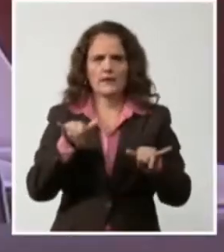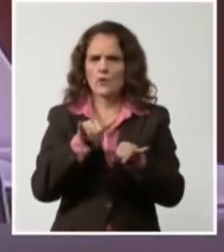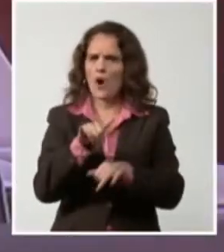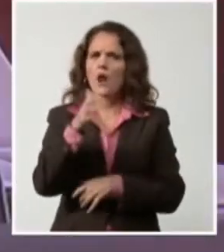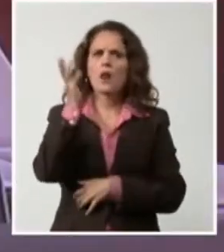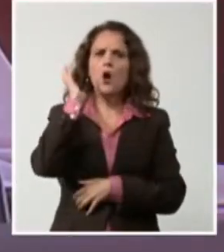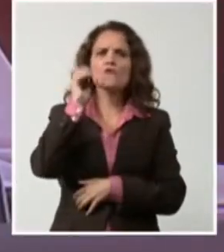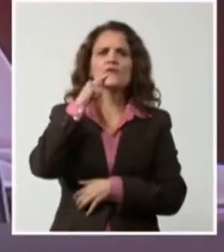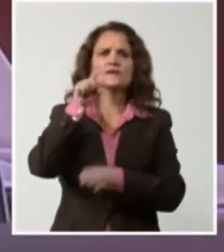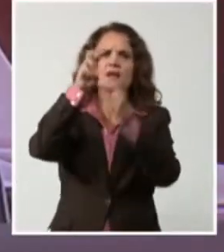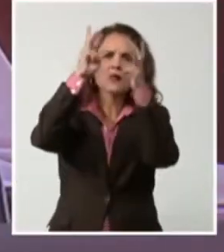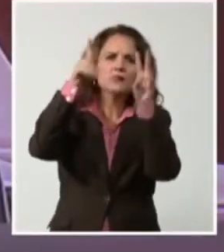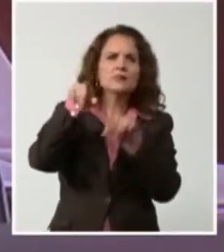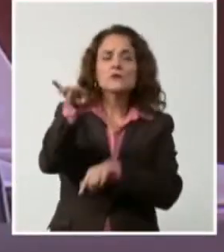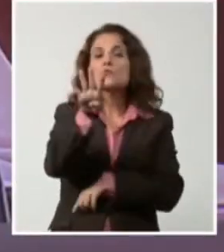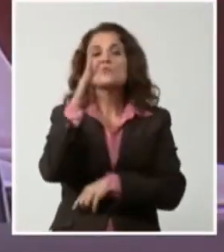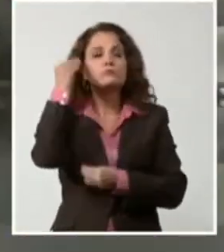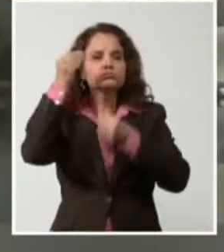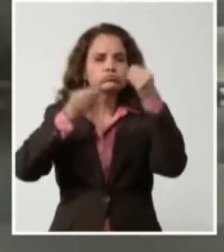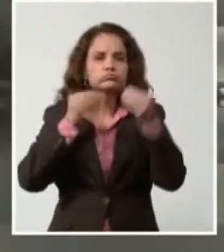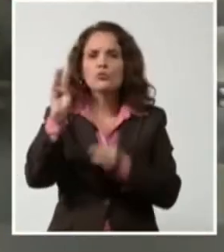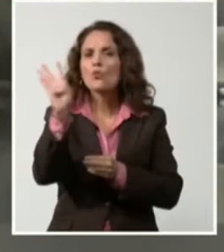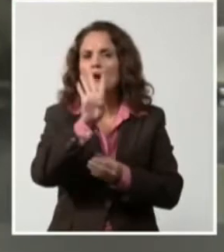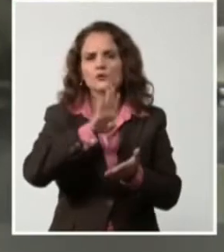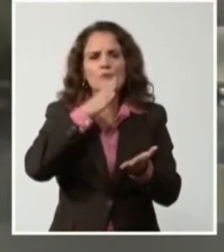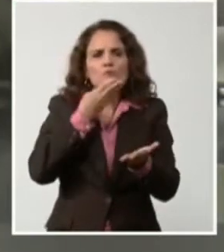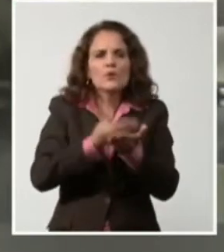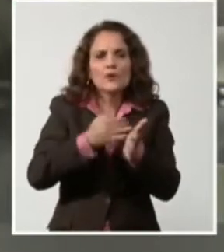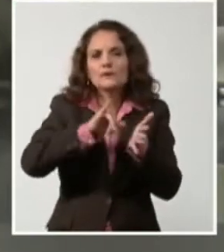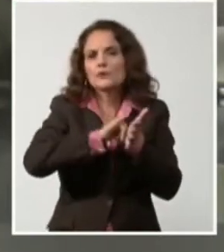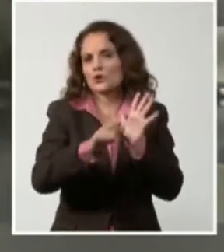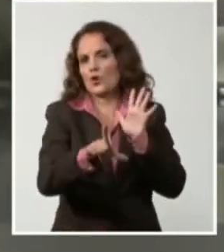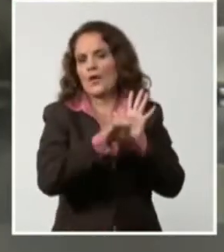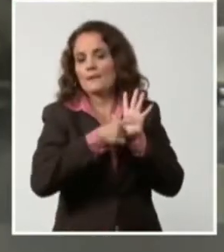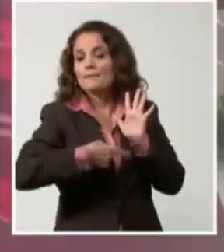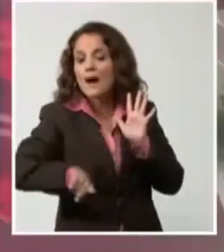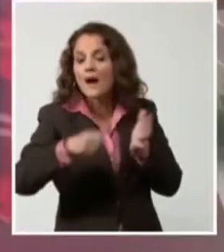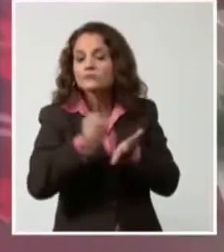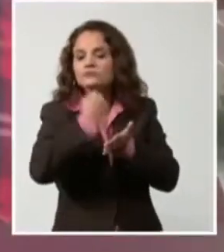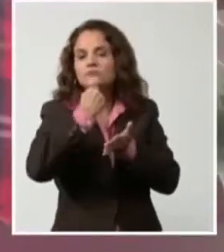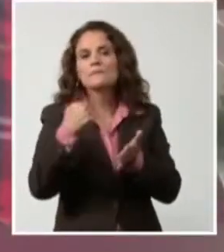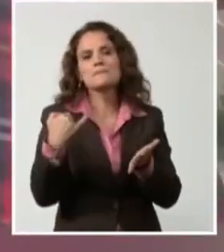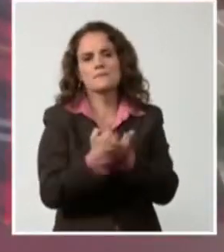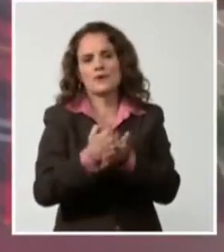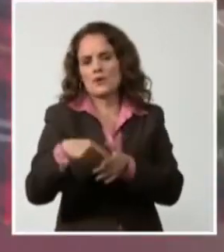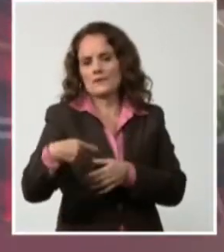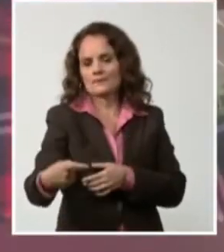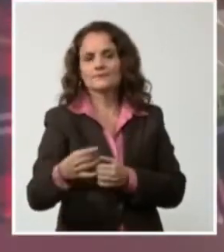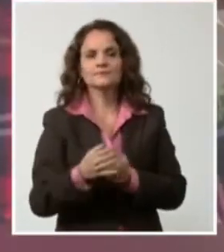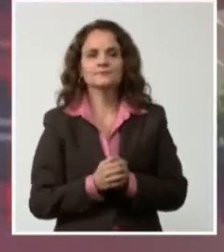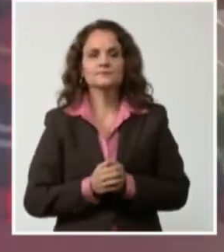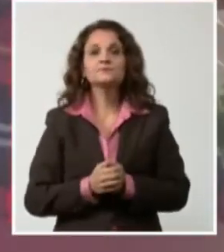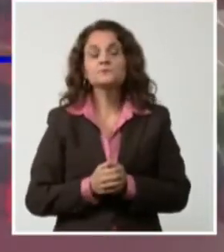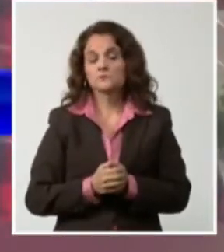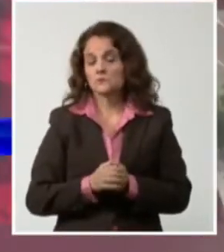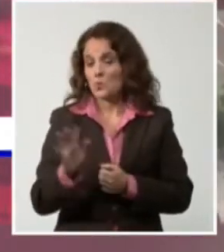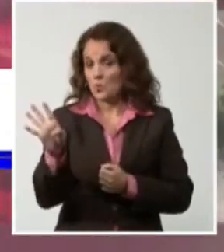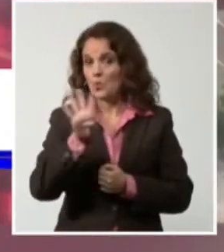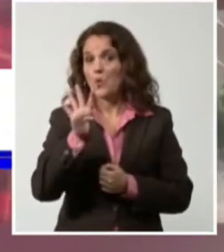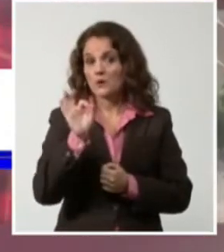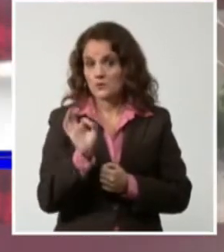4 proyectos de leyes previstos para su aprobación el venidero miércoles. Y que estas leyes van entonces a darle cuerpo legal